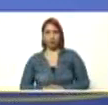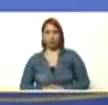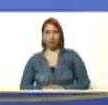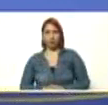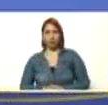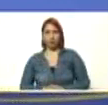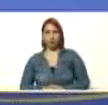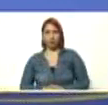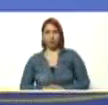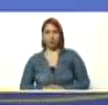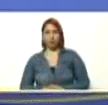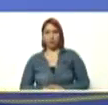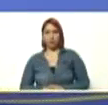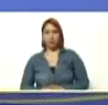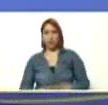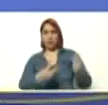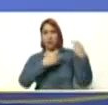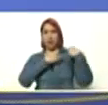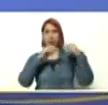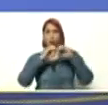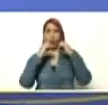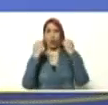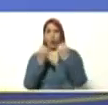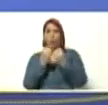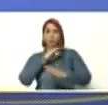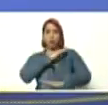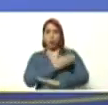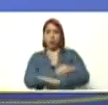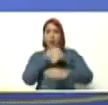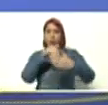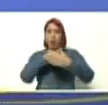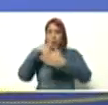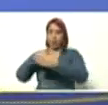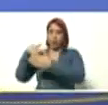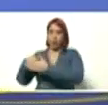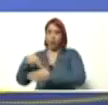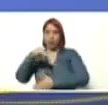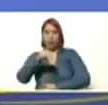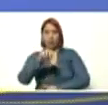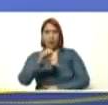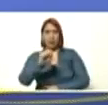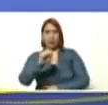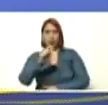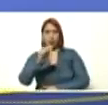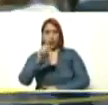Al jefe de la Oficina del Poder Electoral, Néstor Ramírez.